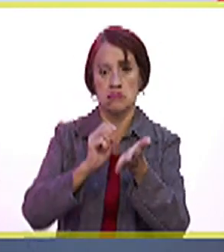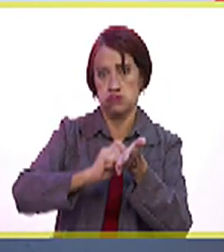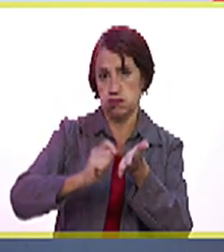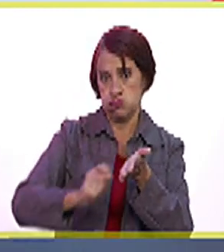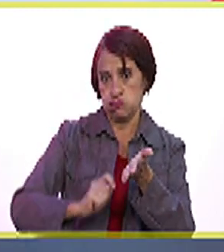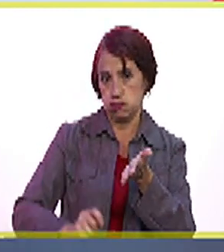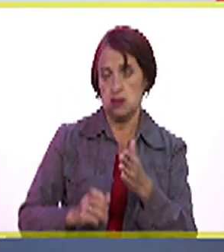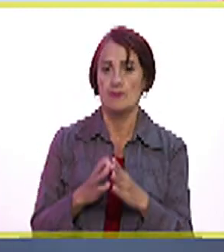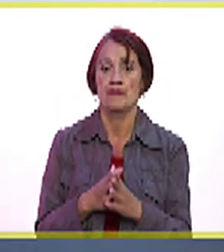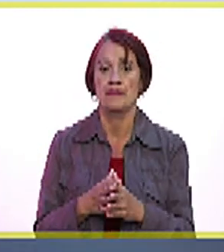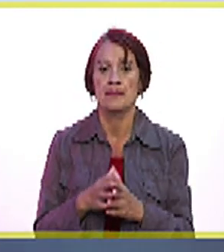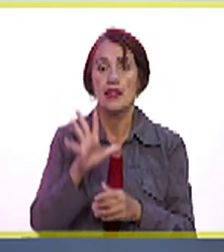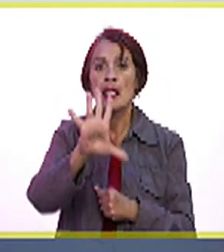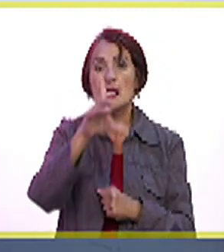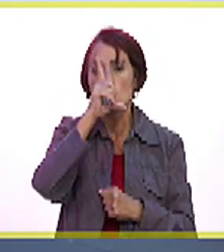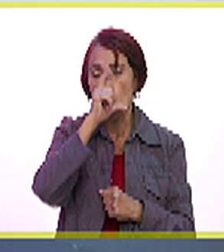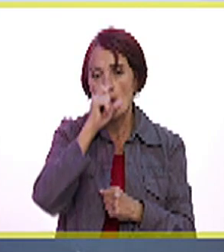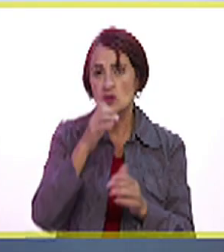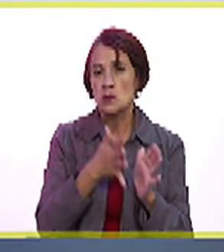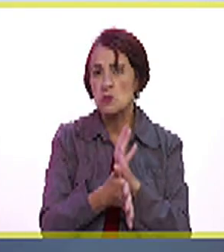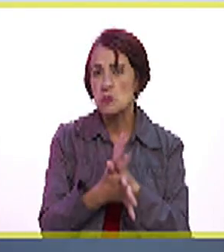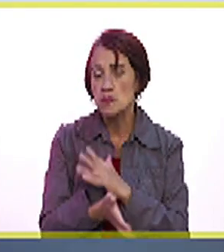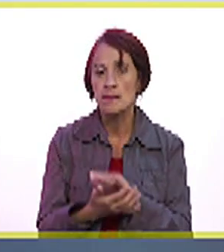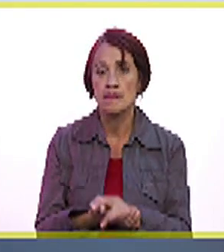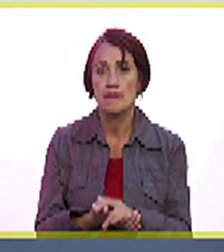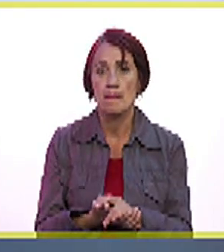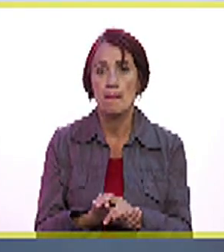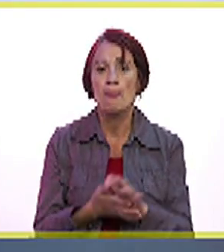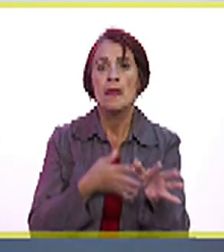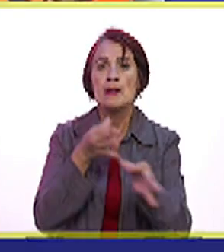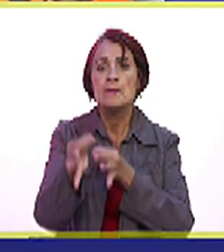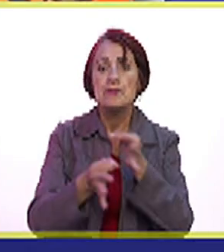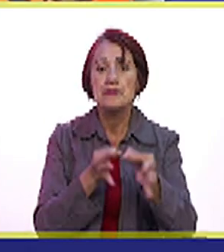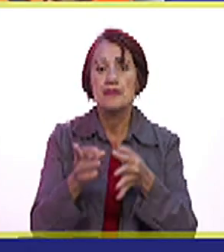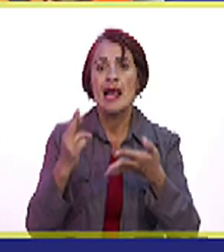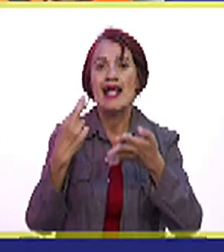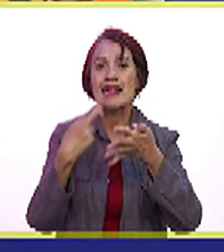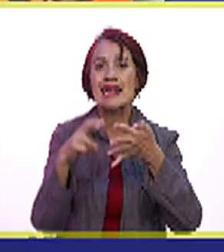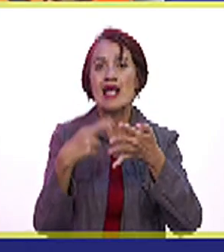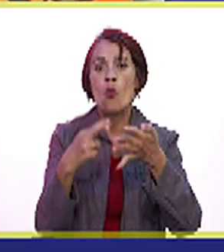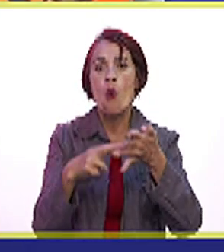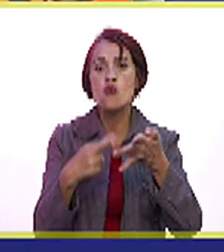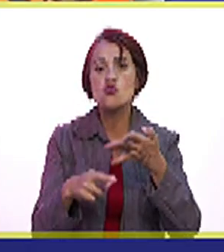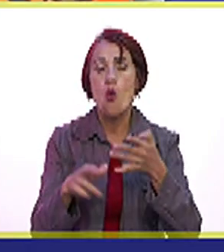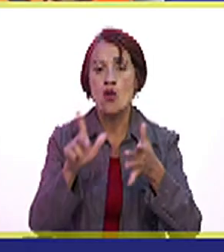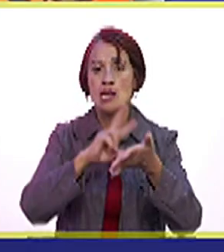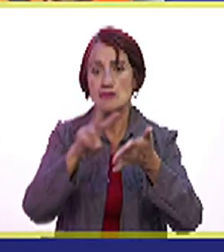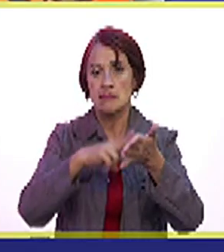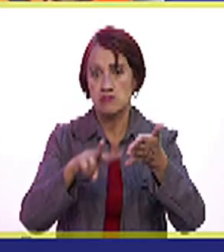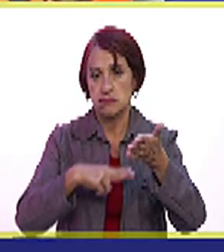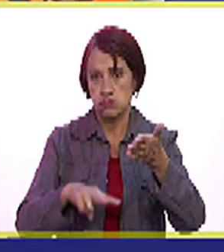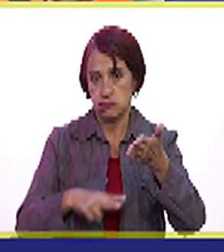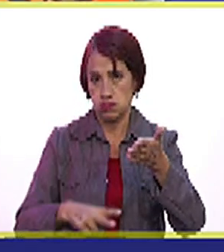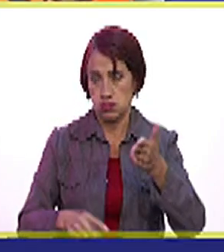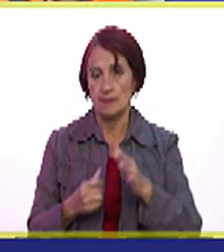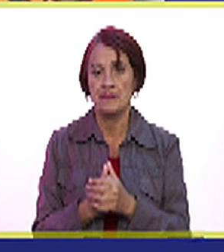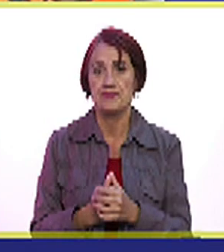año. ¿Qué vamos a realizar para quinto año? Vamos a estar hablando sobre los recursos literarios. Mayormente en otras ocasiones hemos hablado de recursos literarios, cuáles